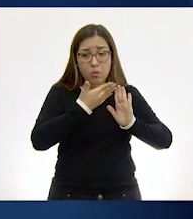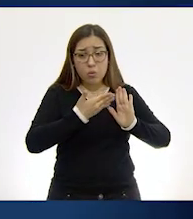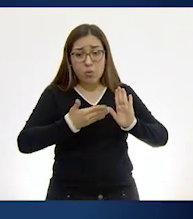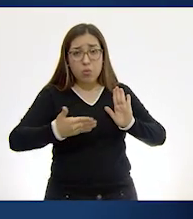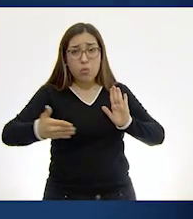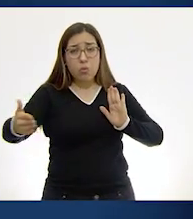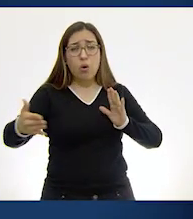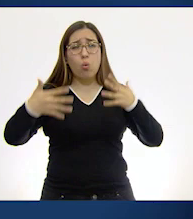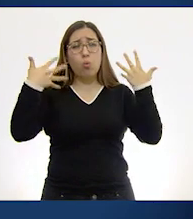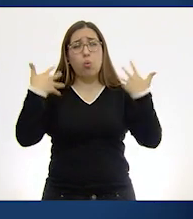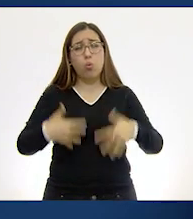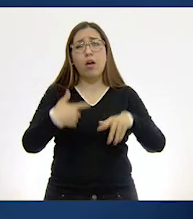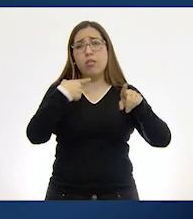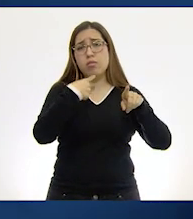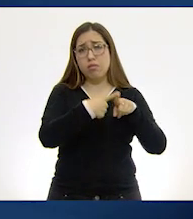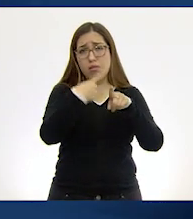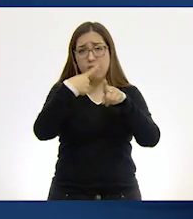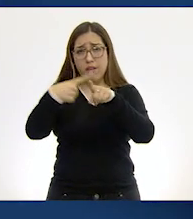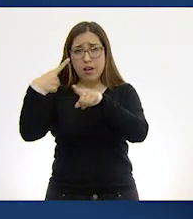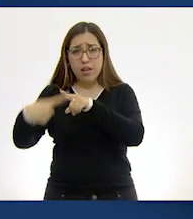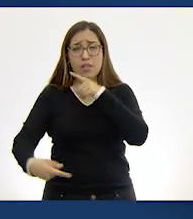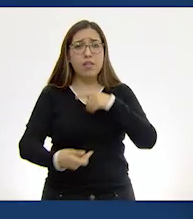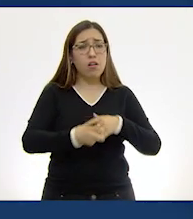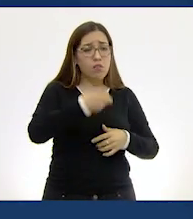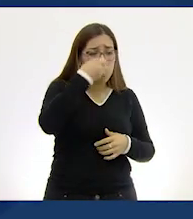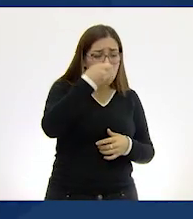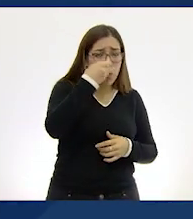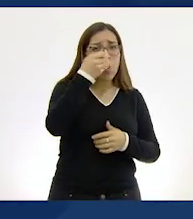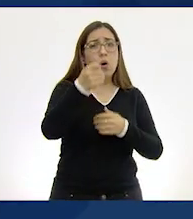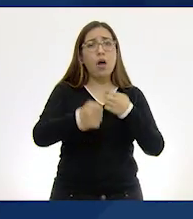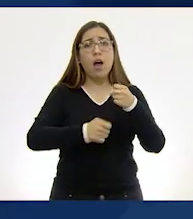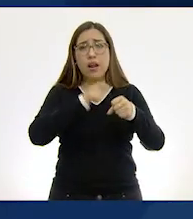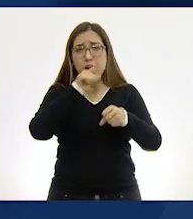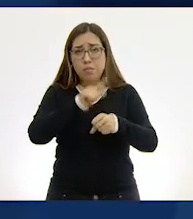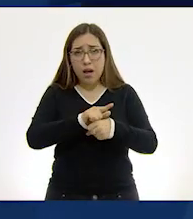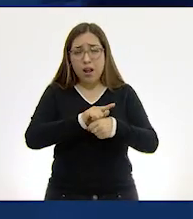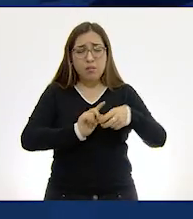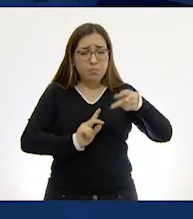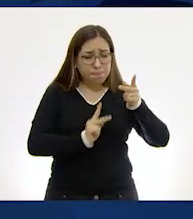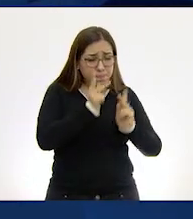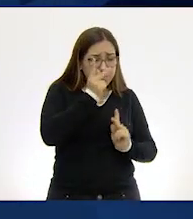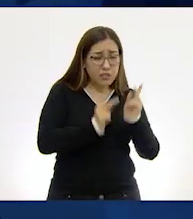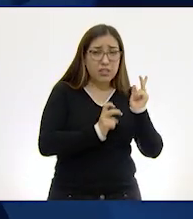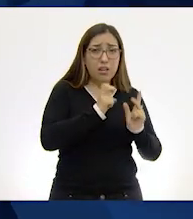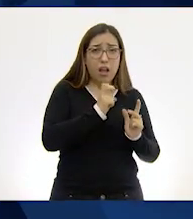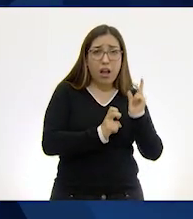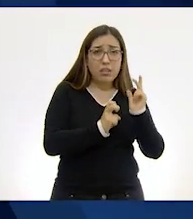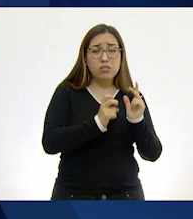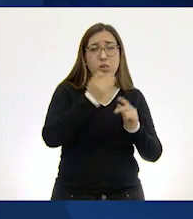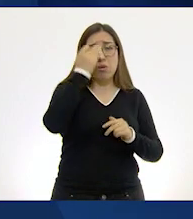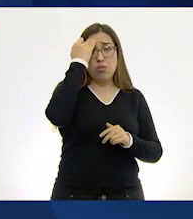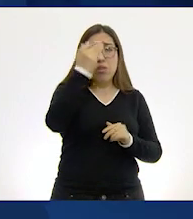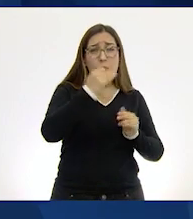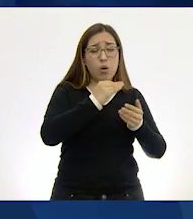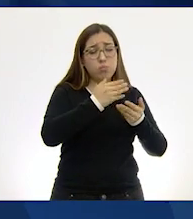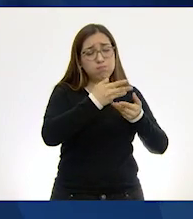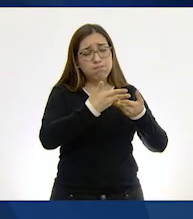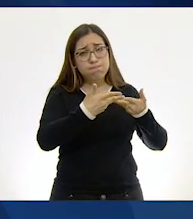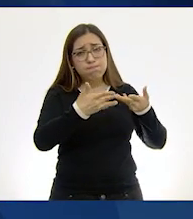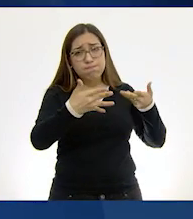existido incontables especies de flora y fauna que cíclicamente han surgido y desaparecido como parte de un proceso